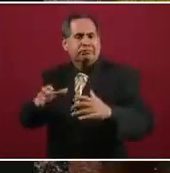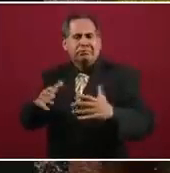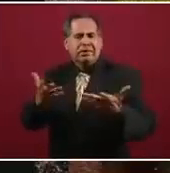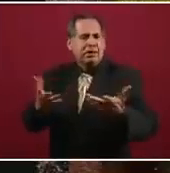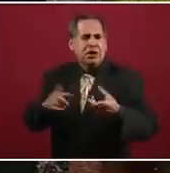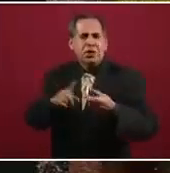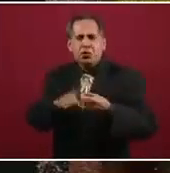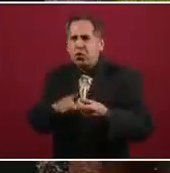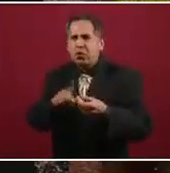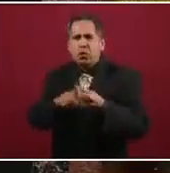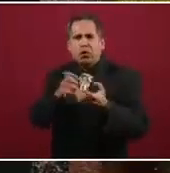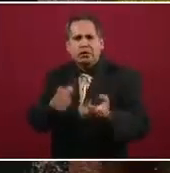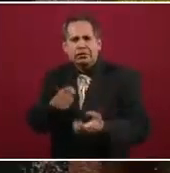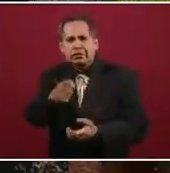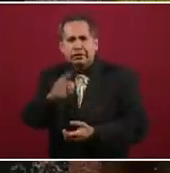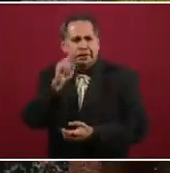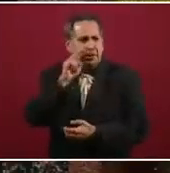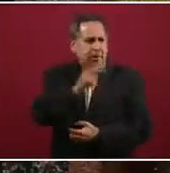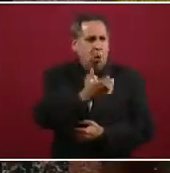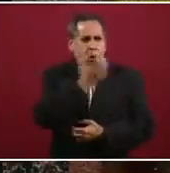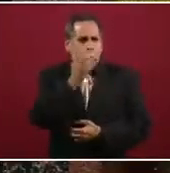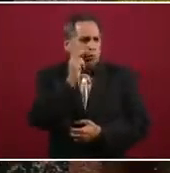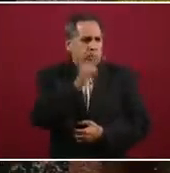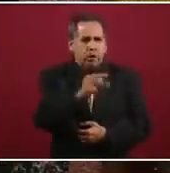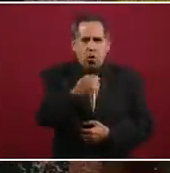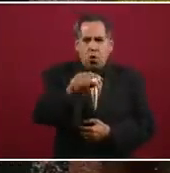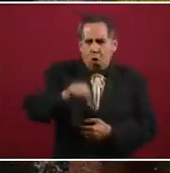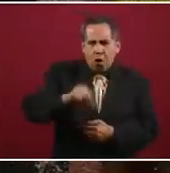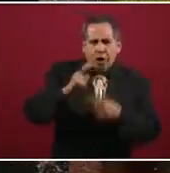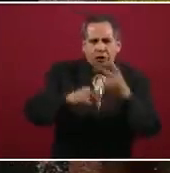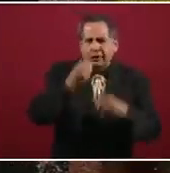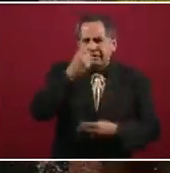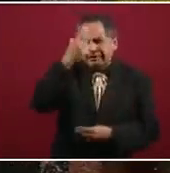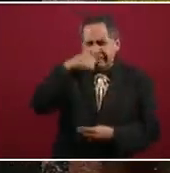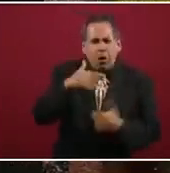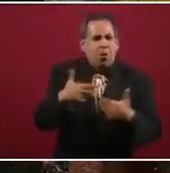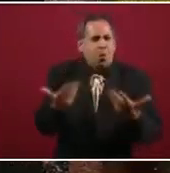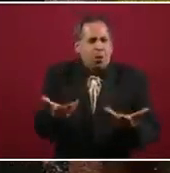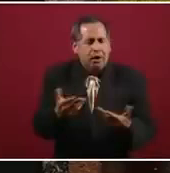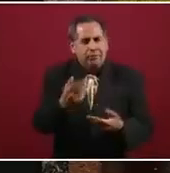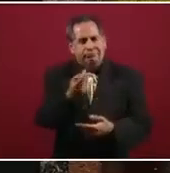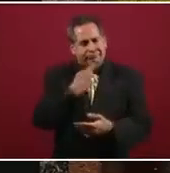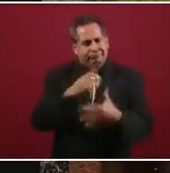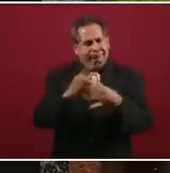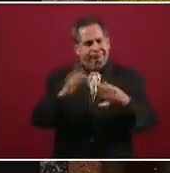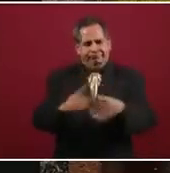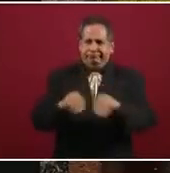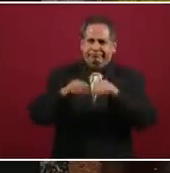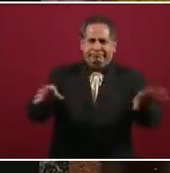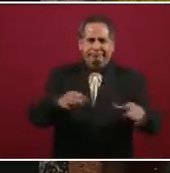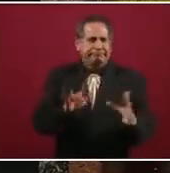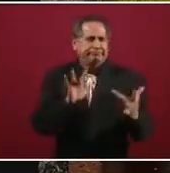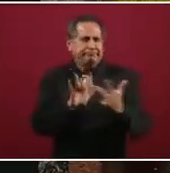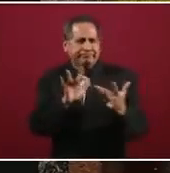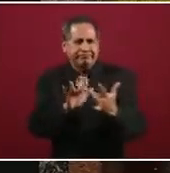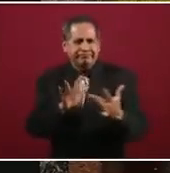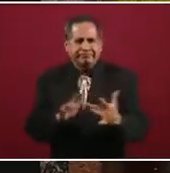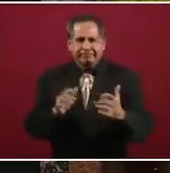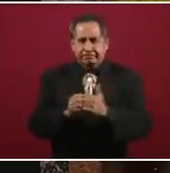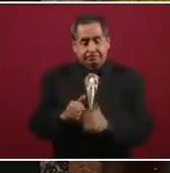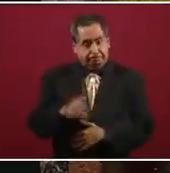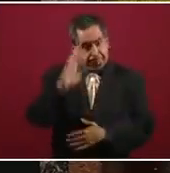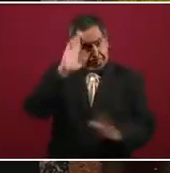son las tradiciones que están viendo en este momento, qué van a cenar. Cuéntenos a través de las redes sociales. Mandamos, por supuesto, también un